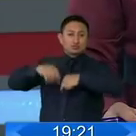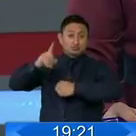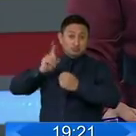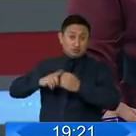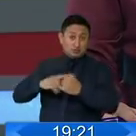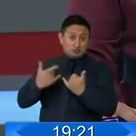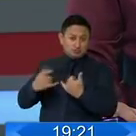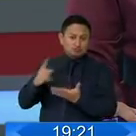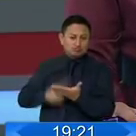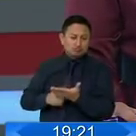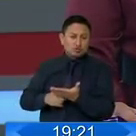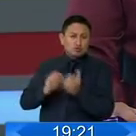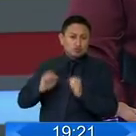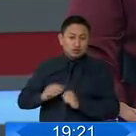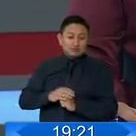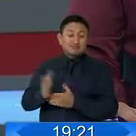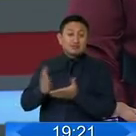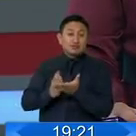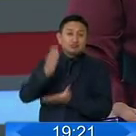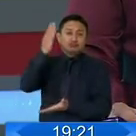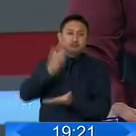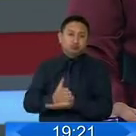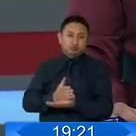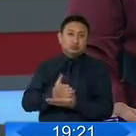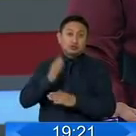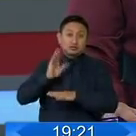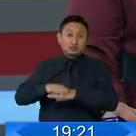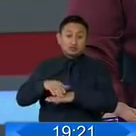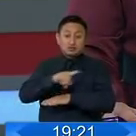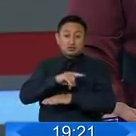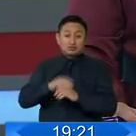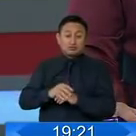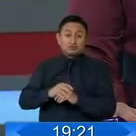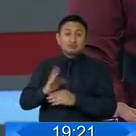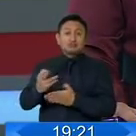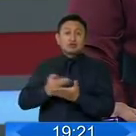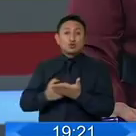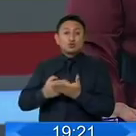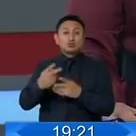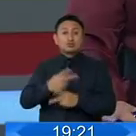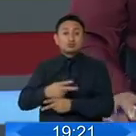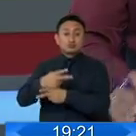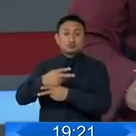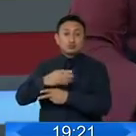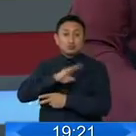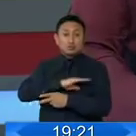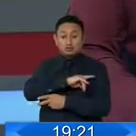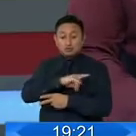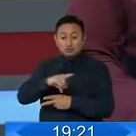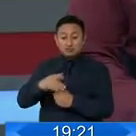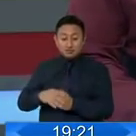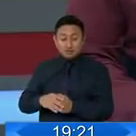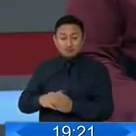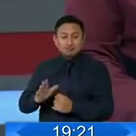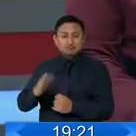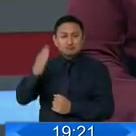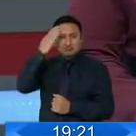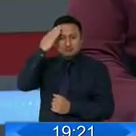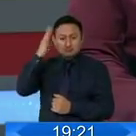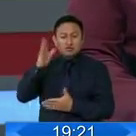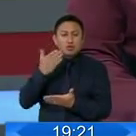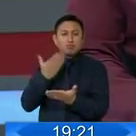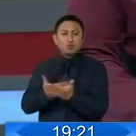Quito analizan la paralización del servicio tras la suspensión de la sesión del Consejo Metropolitano, donde se tenía previsto conocer la